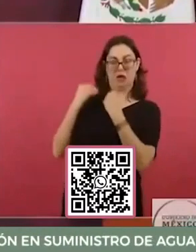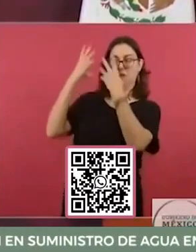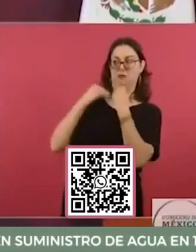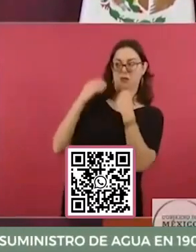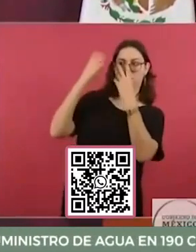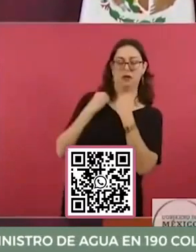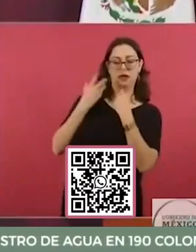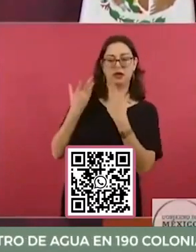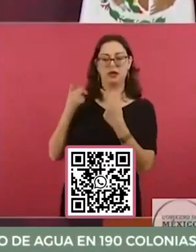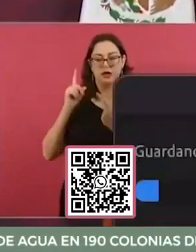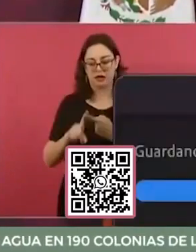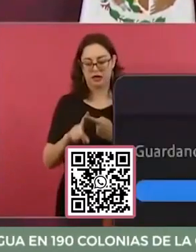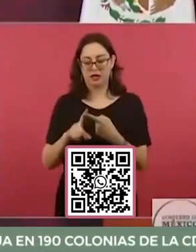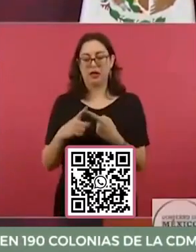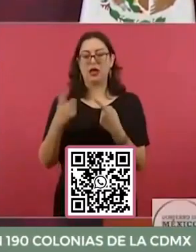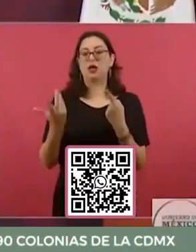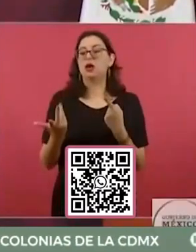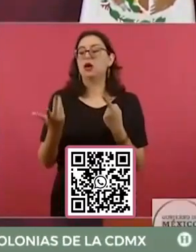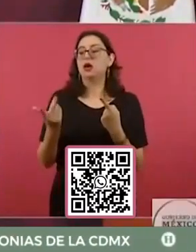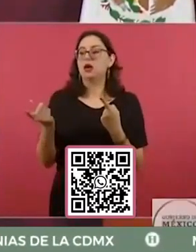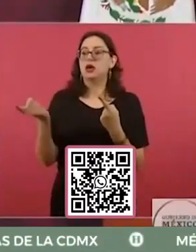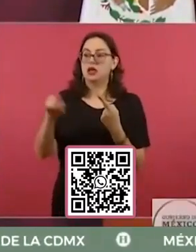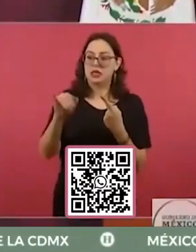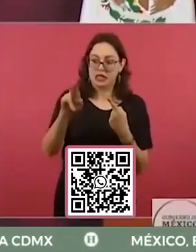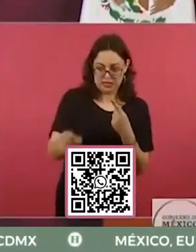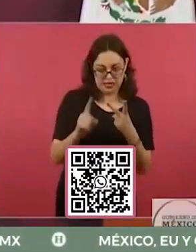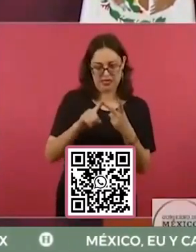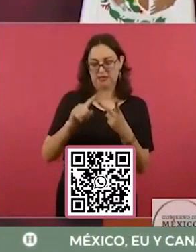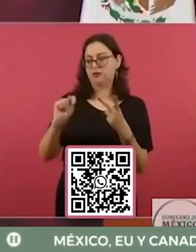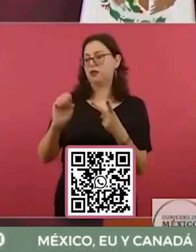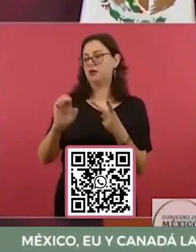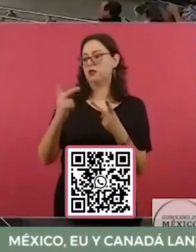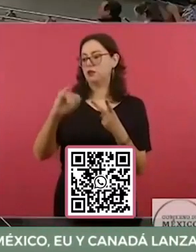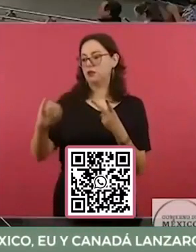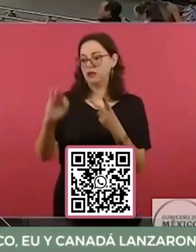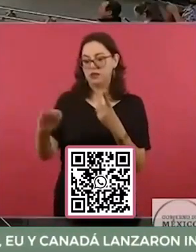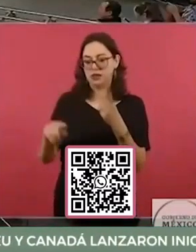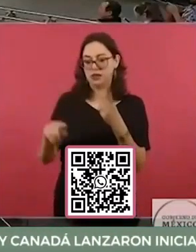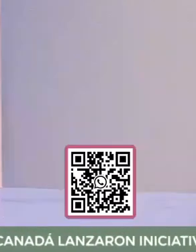Corte del Derecho, que no de la Justicia.